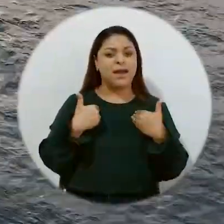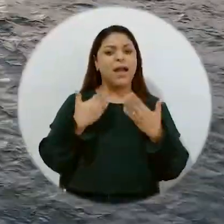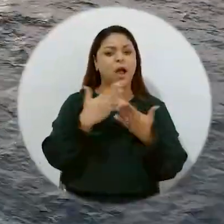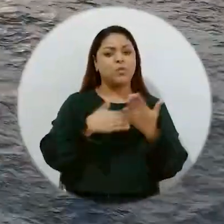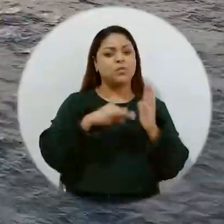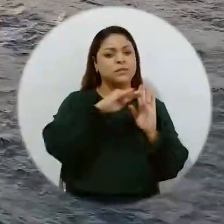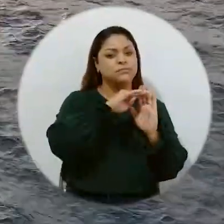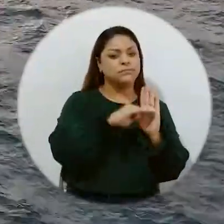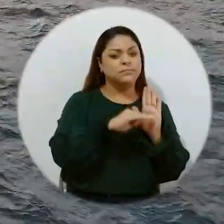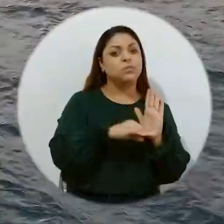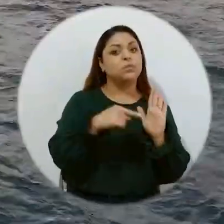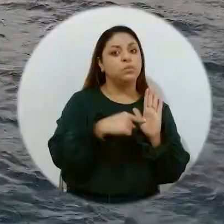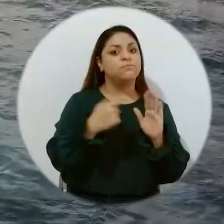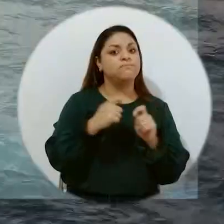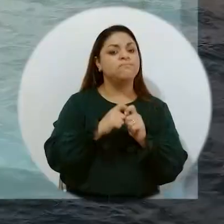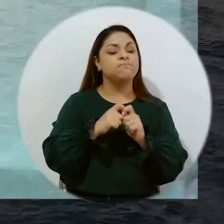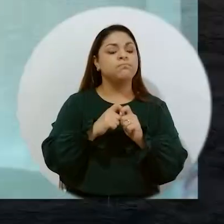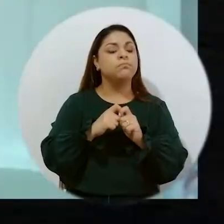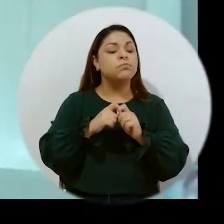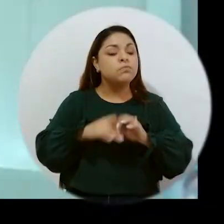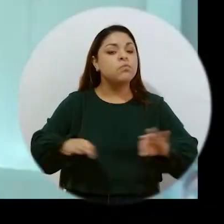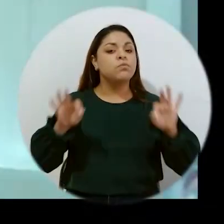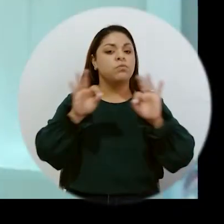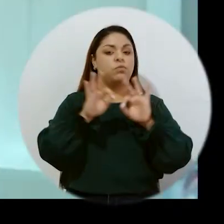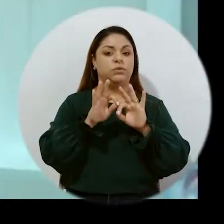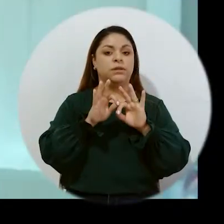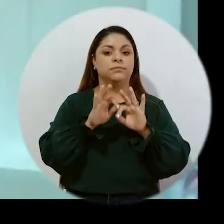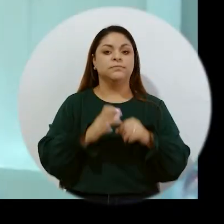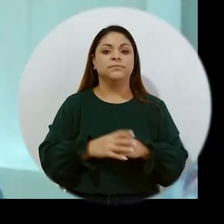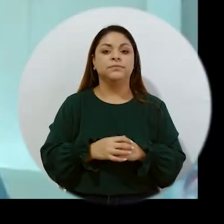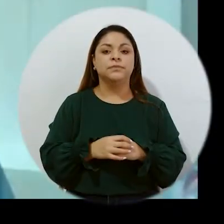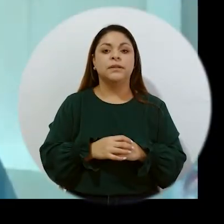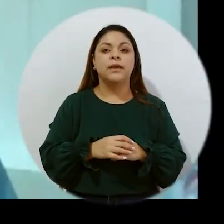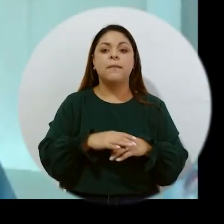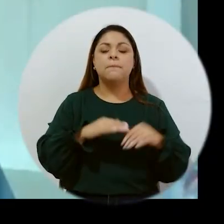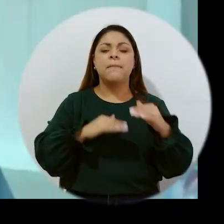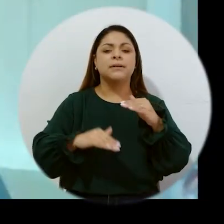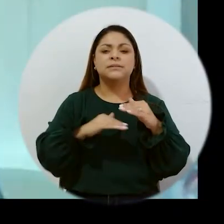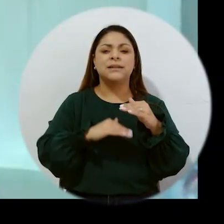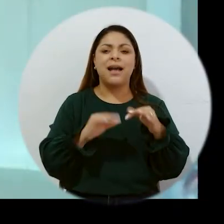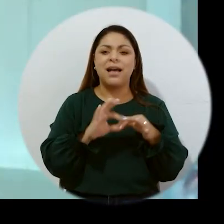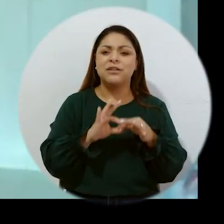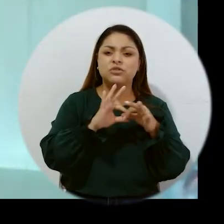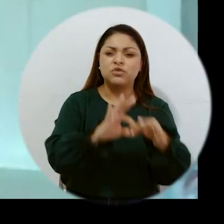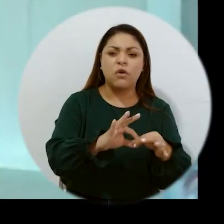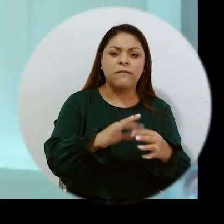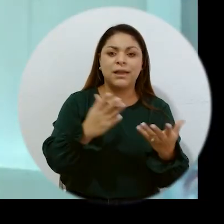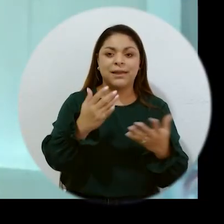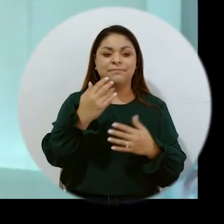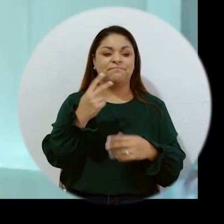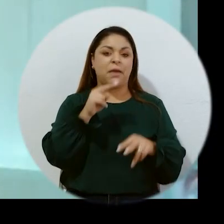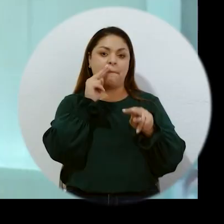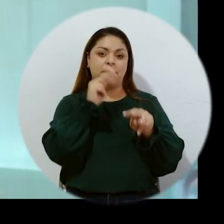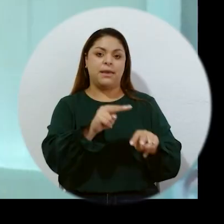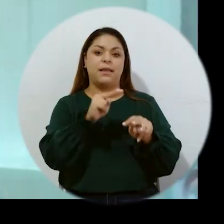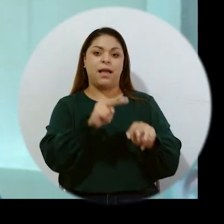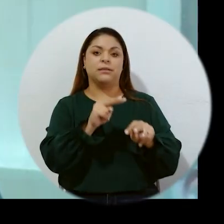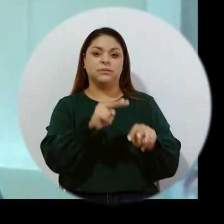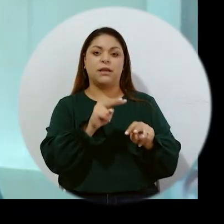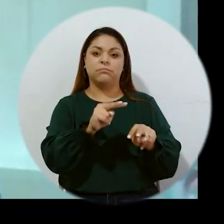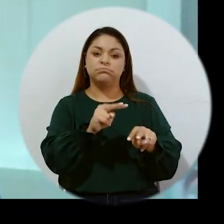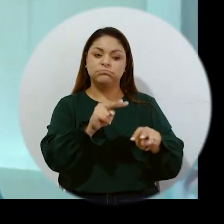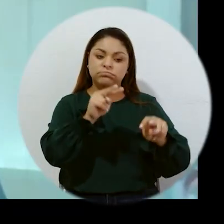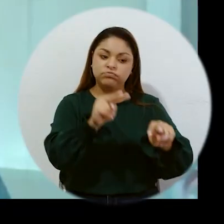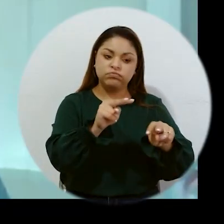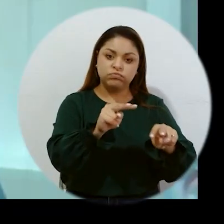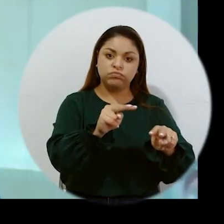de medidas que son muy interesantes y es basadas en la tecnología. Es decir, la idea de la